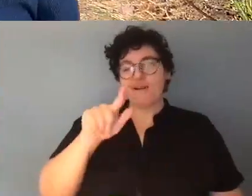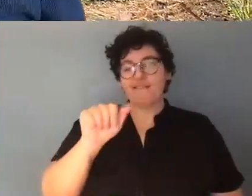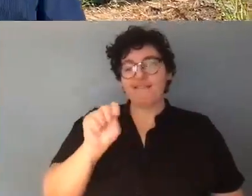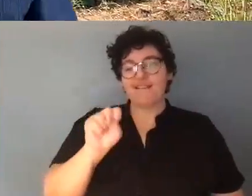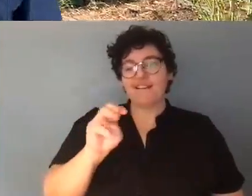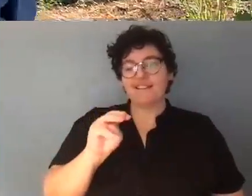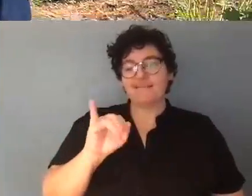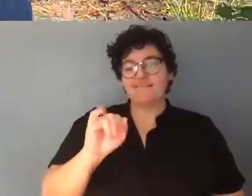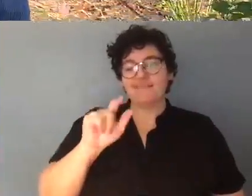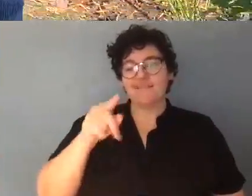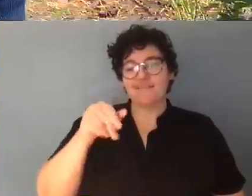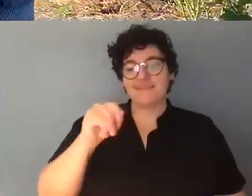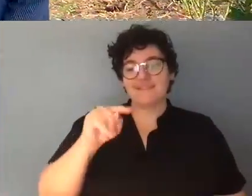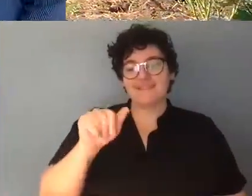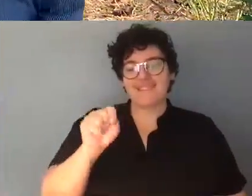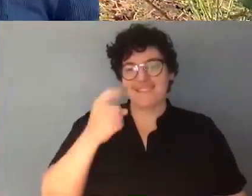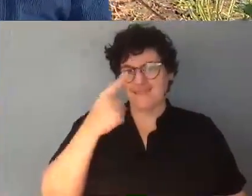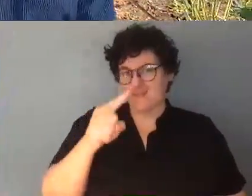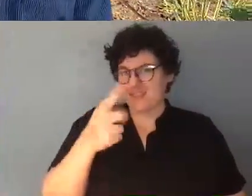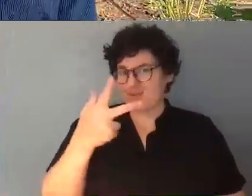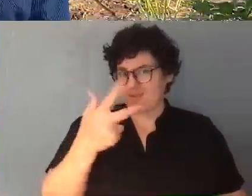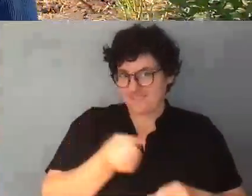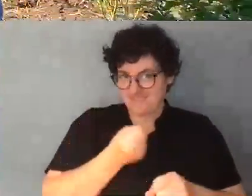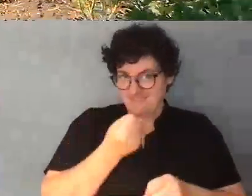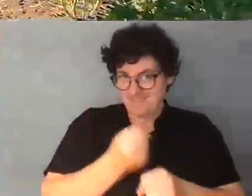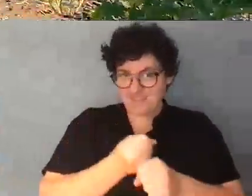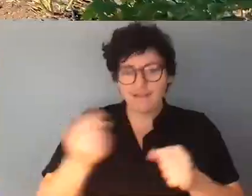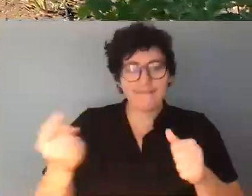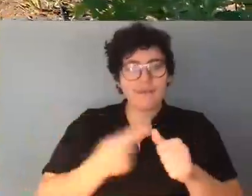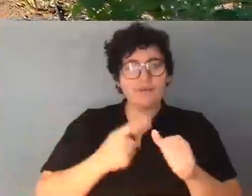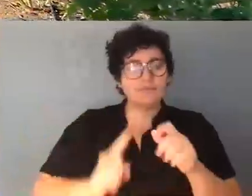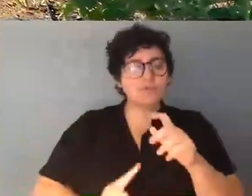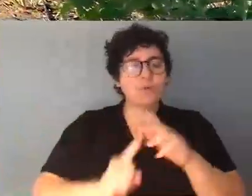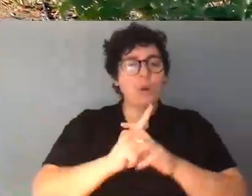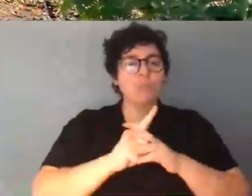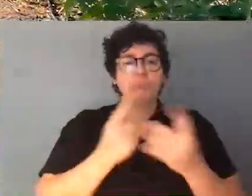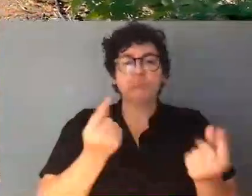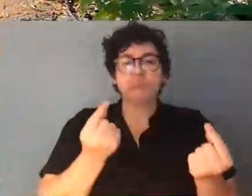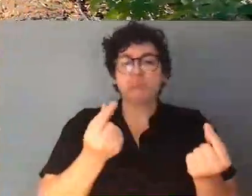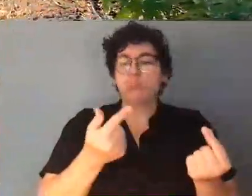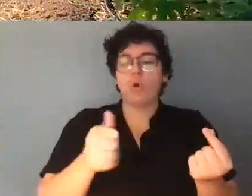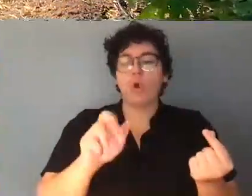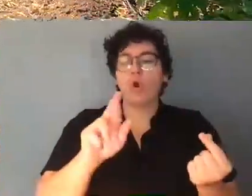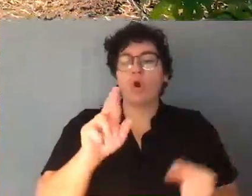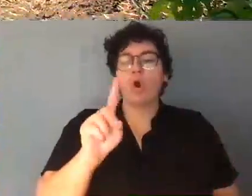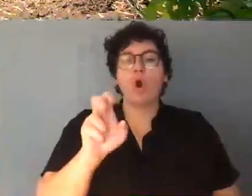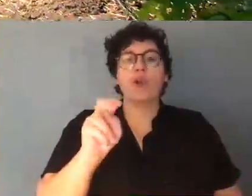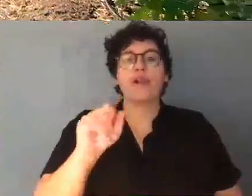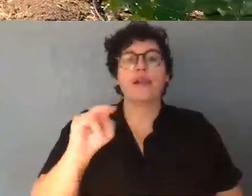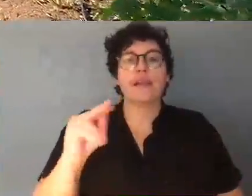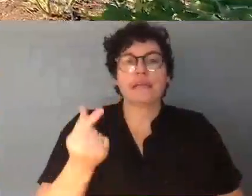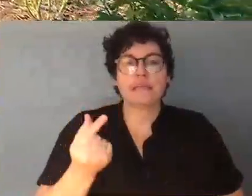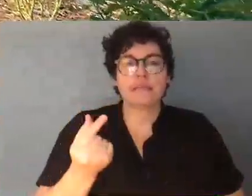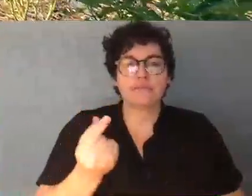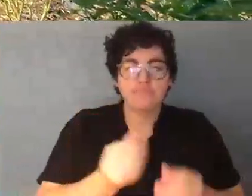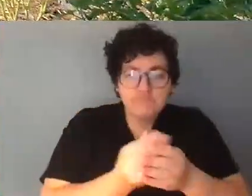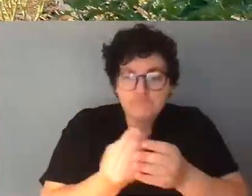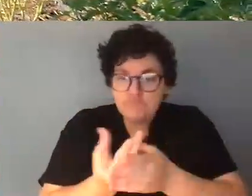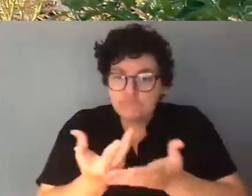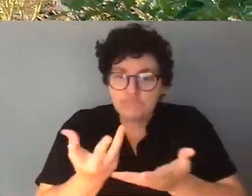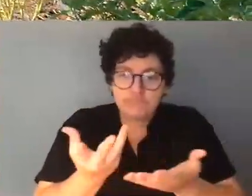aquí como miembro de las Milpitas tengo 3 años. Ajá. El primer año fue nada más como jardinero. Y